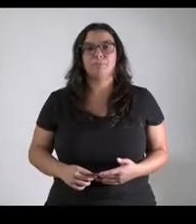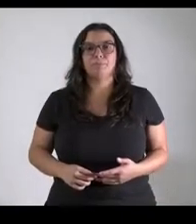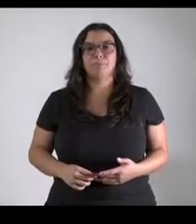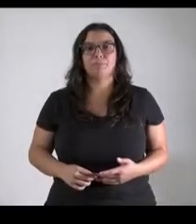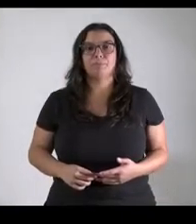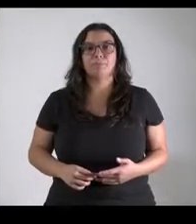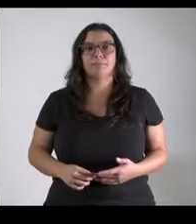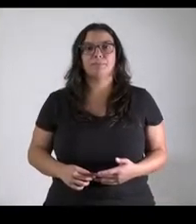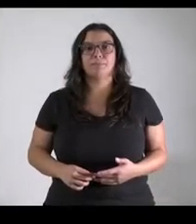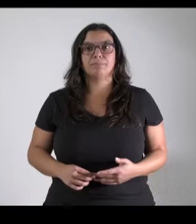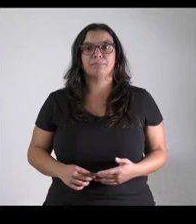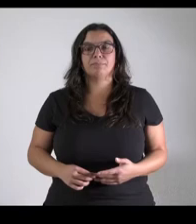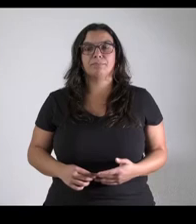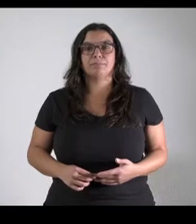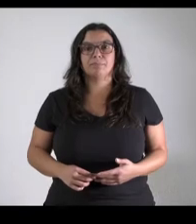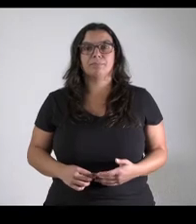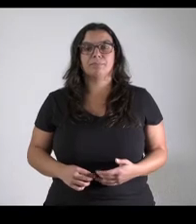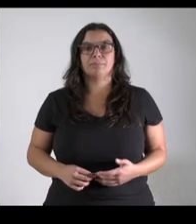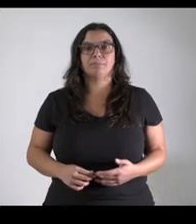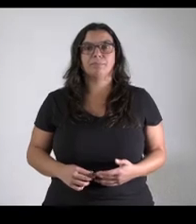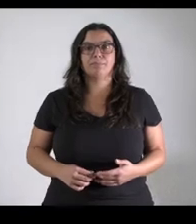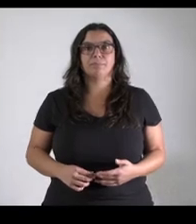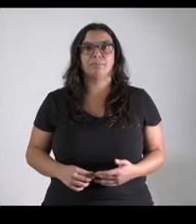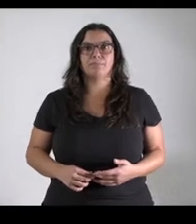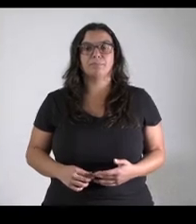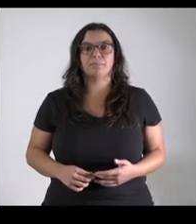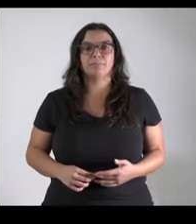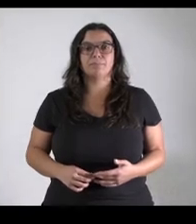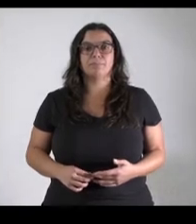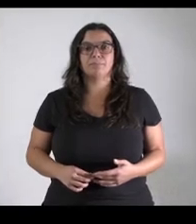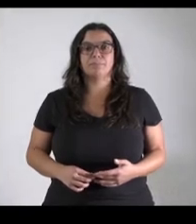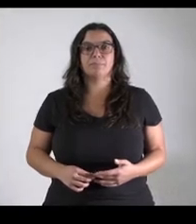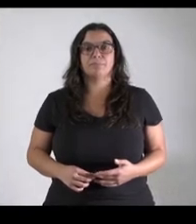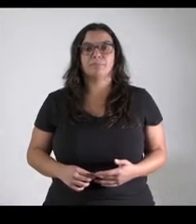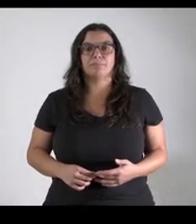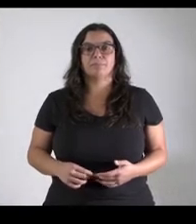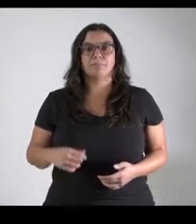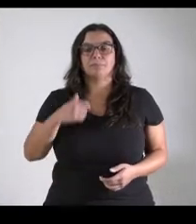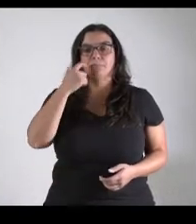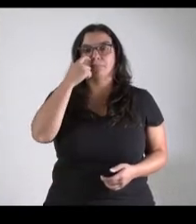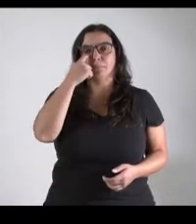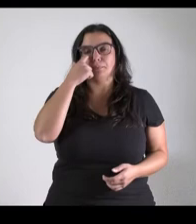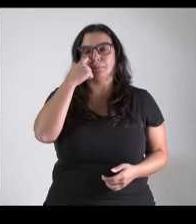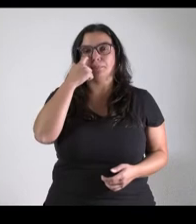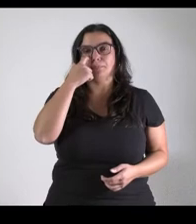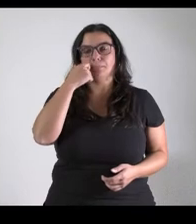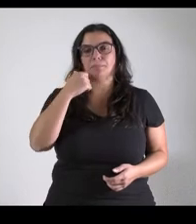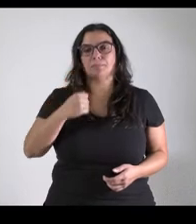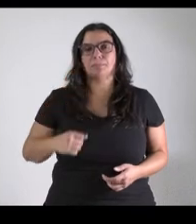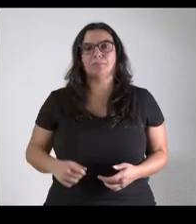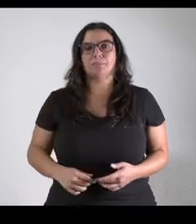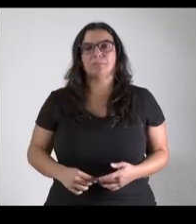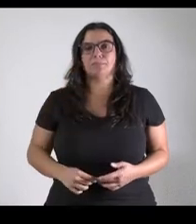y sobre esto que le preguntamos a menudo no sé si